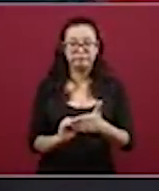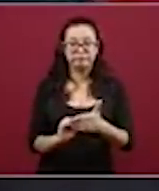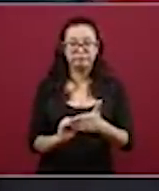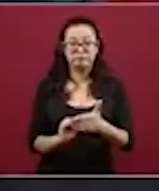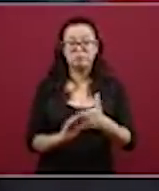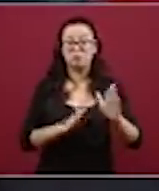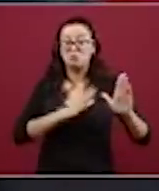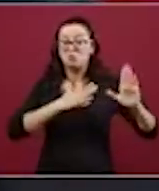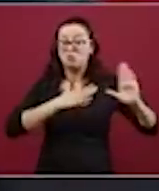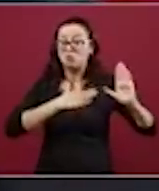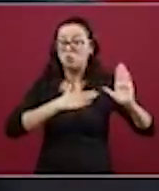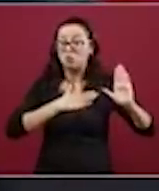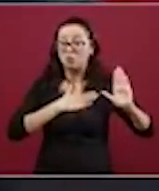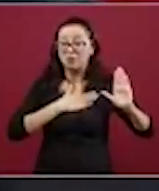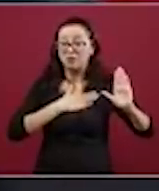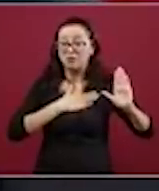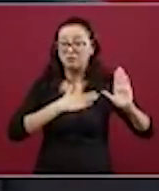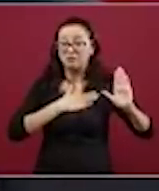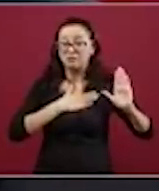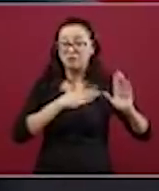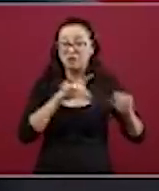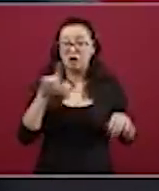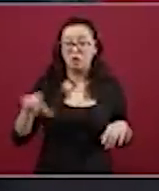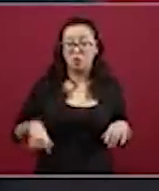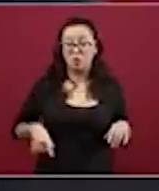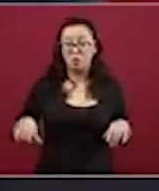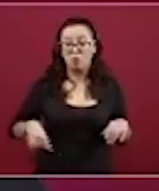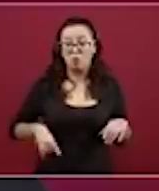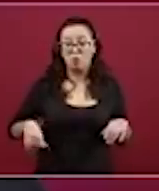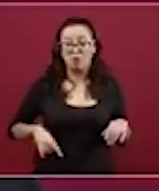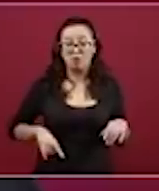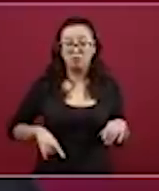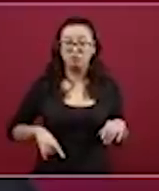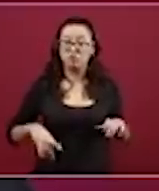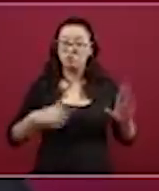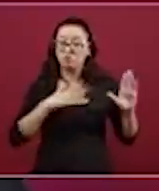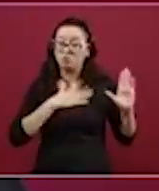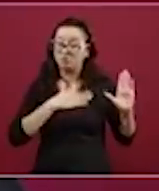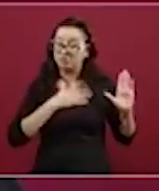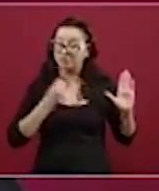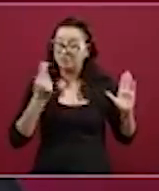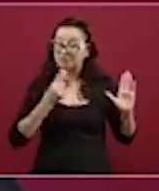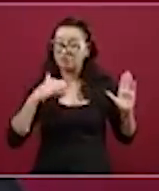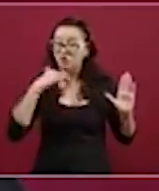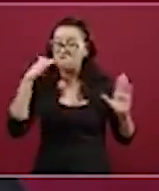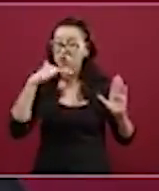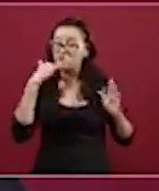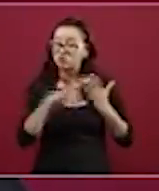el compromiso de gobiernos de acabar con la corrupción,